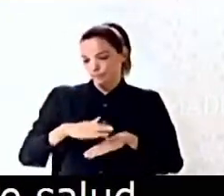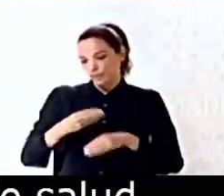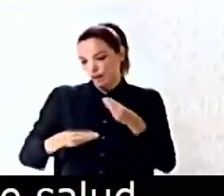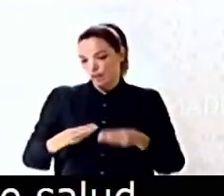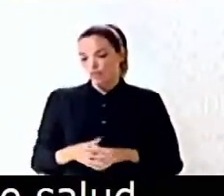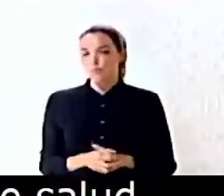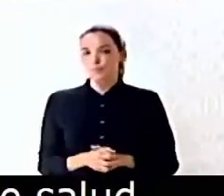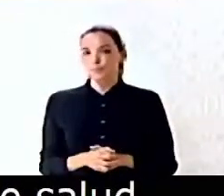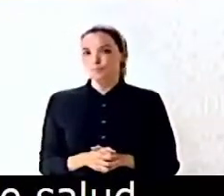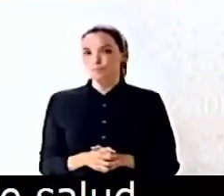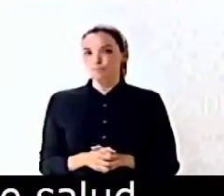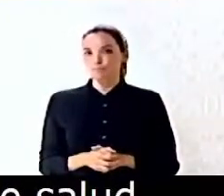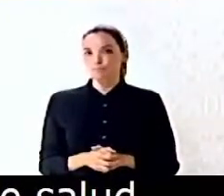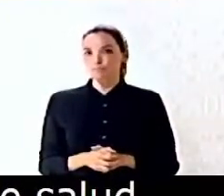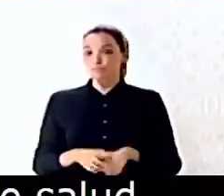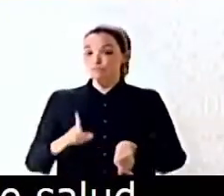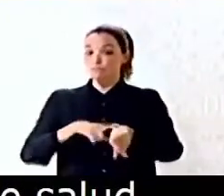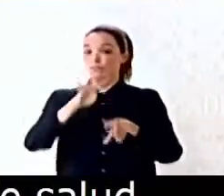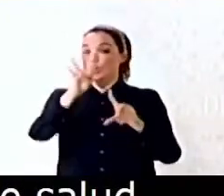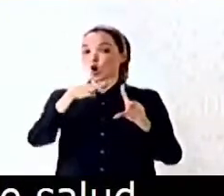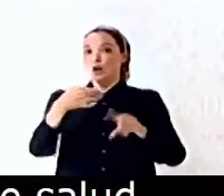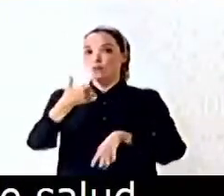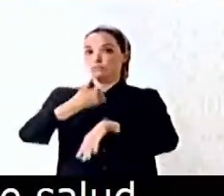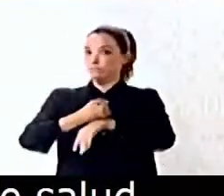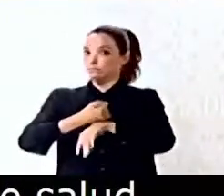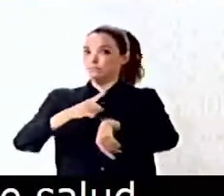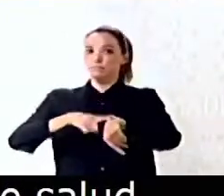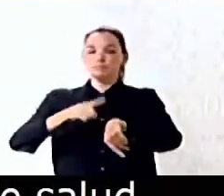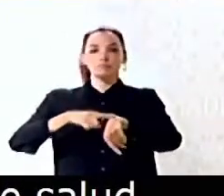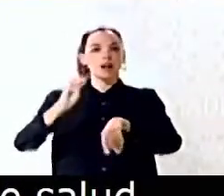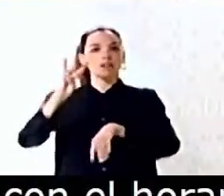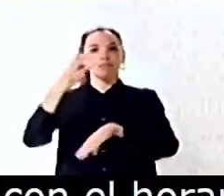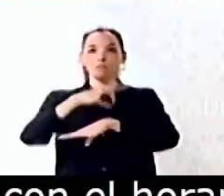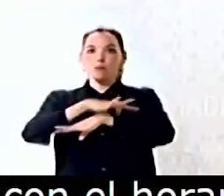Y luego seguimos con el horario de cierre a las 3 de la madrugada.